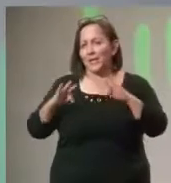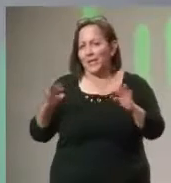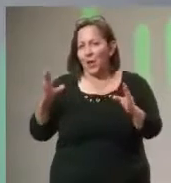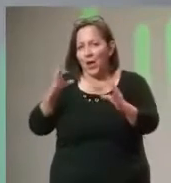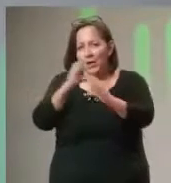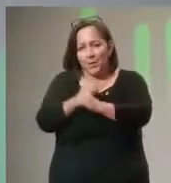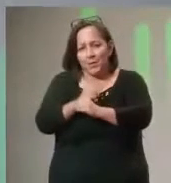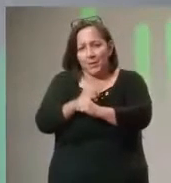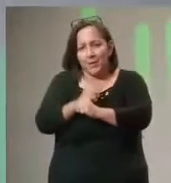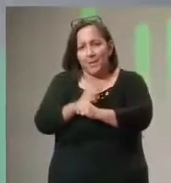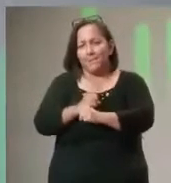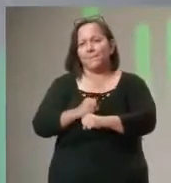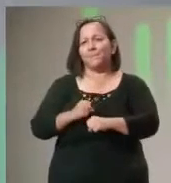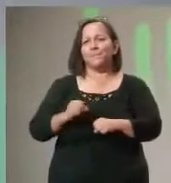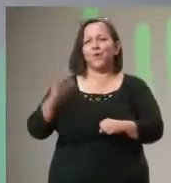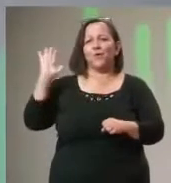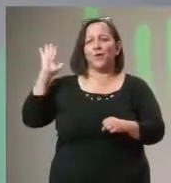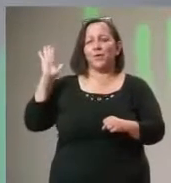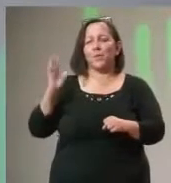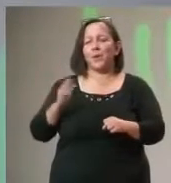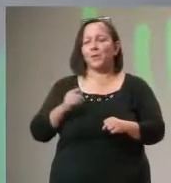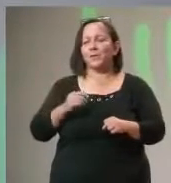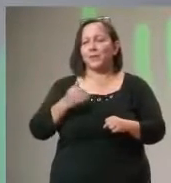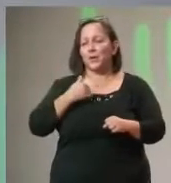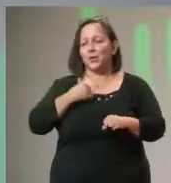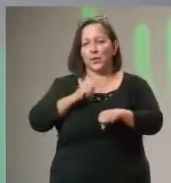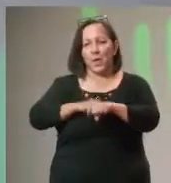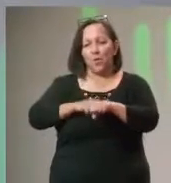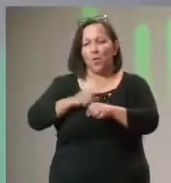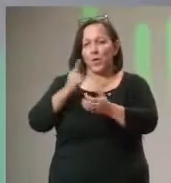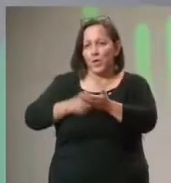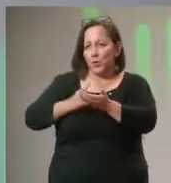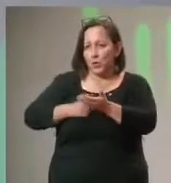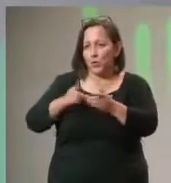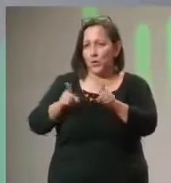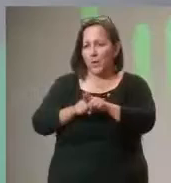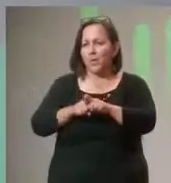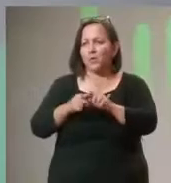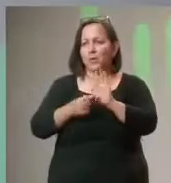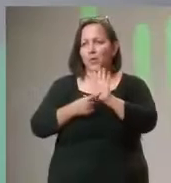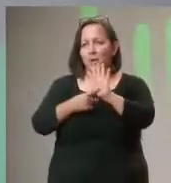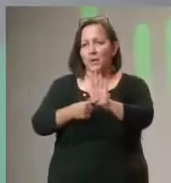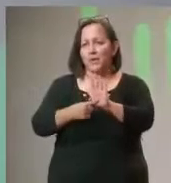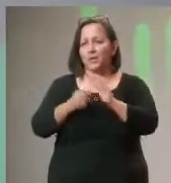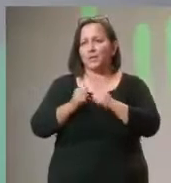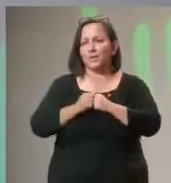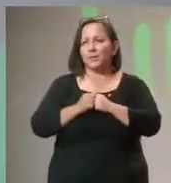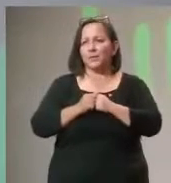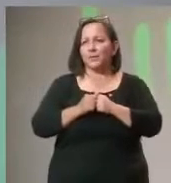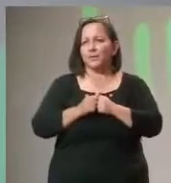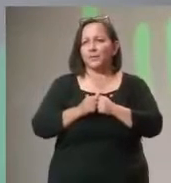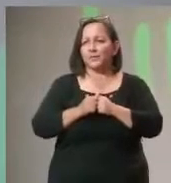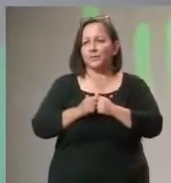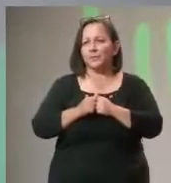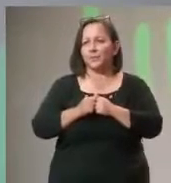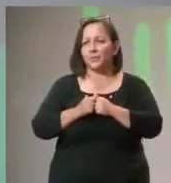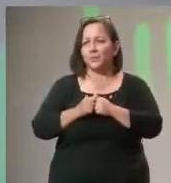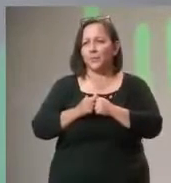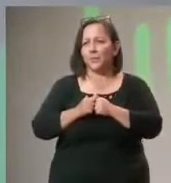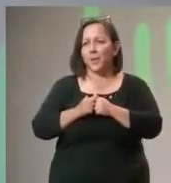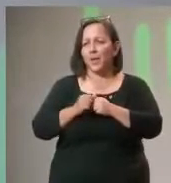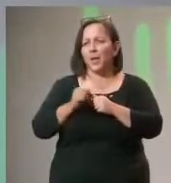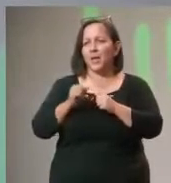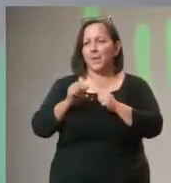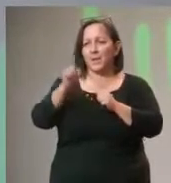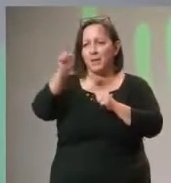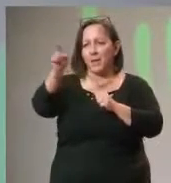la presentación para poder tener un tiempo de discusión. No sé si podemos poner la presentación, no sé si la podemos poner en la pantalla al